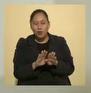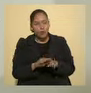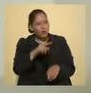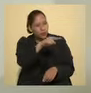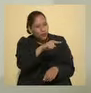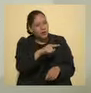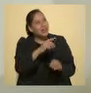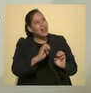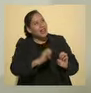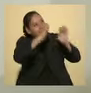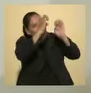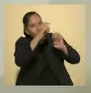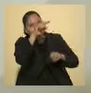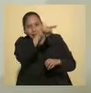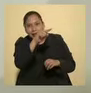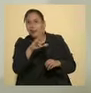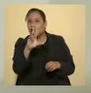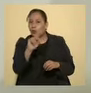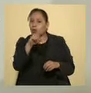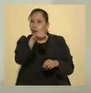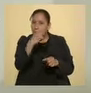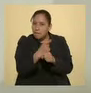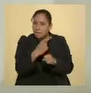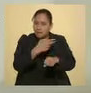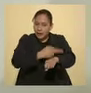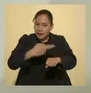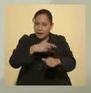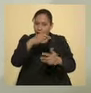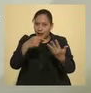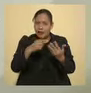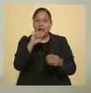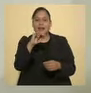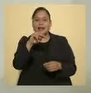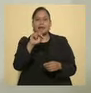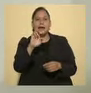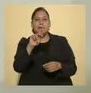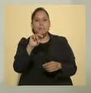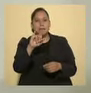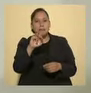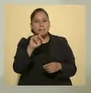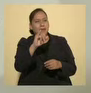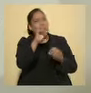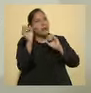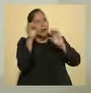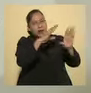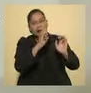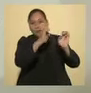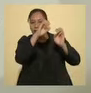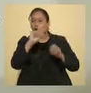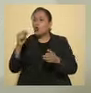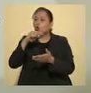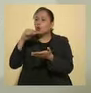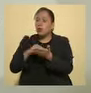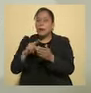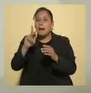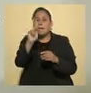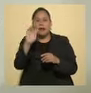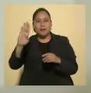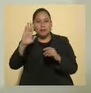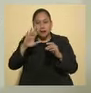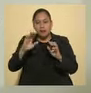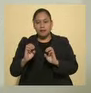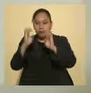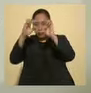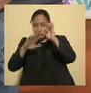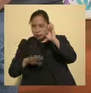que estén en ese edificio. Tu primera acción de como director general de la Indepedia es salirte de ese edificio, te tienes que ir a un edificio de planta baja. Claro. Y lo